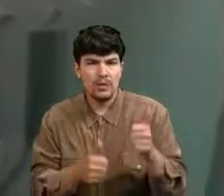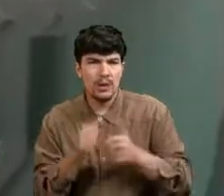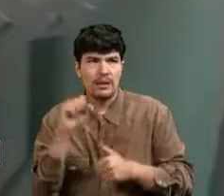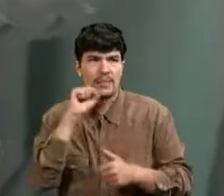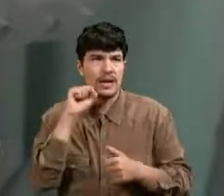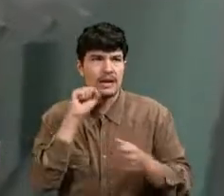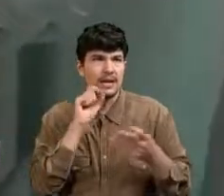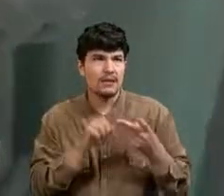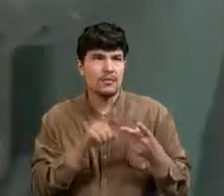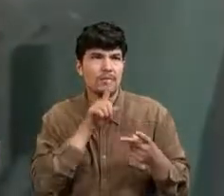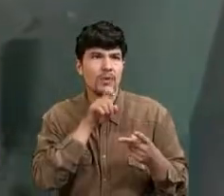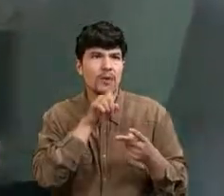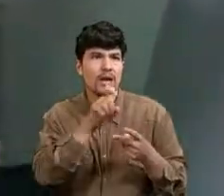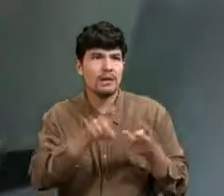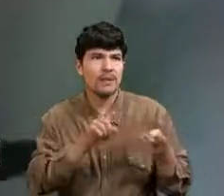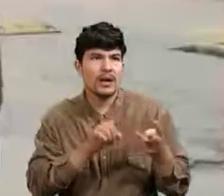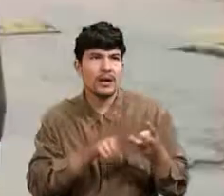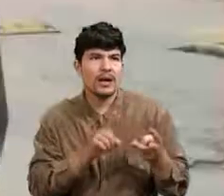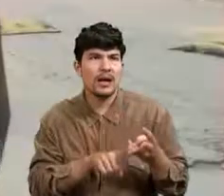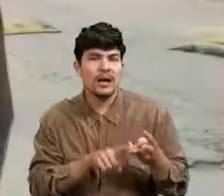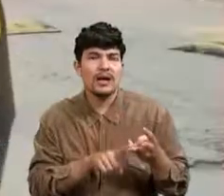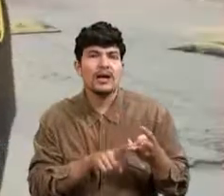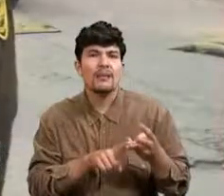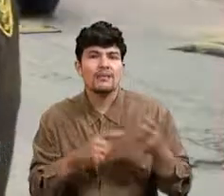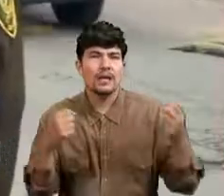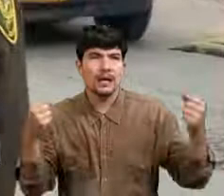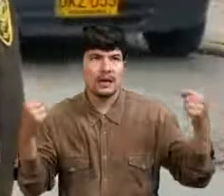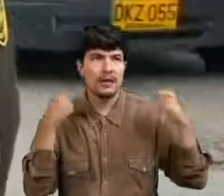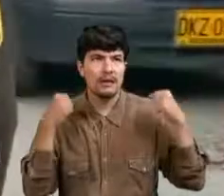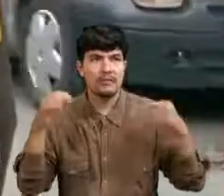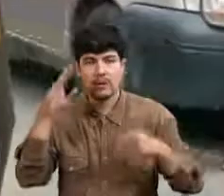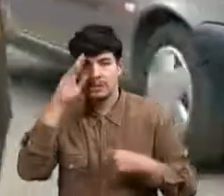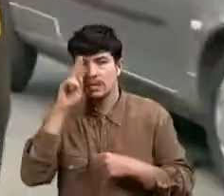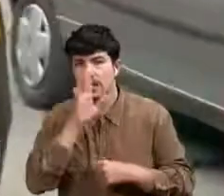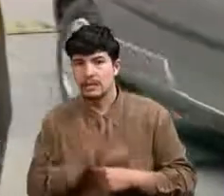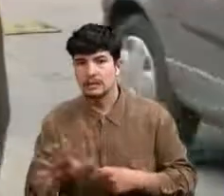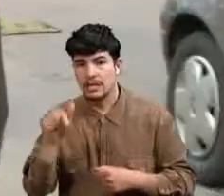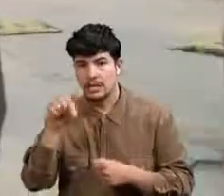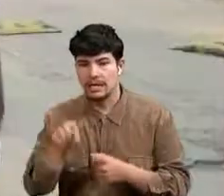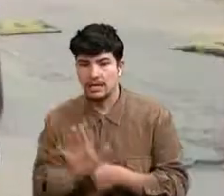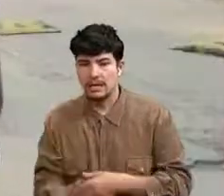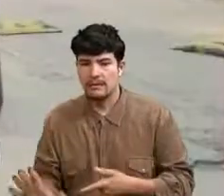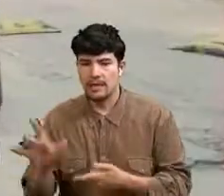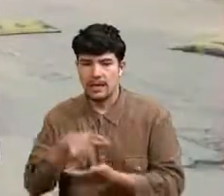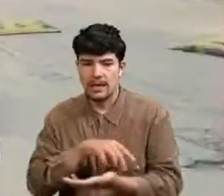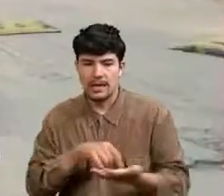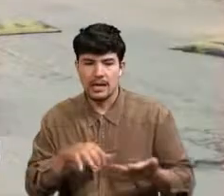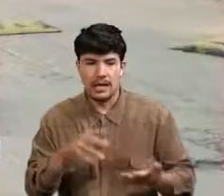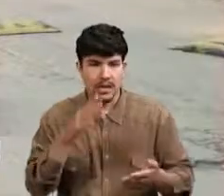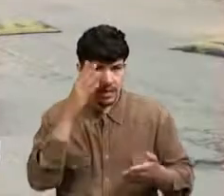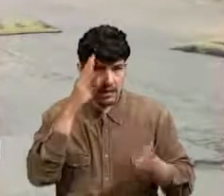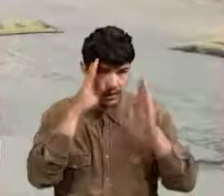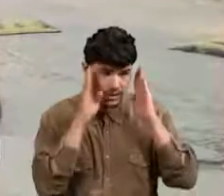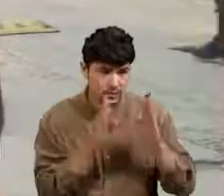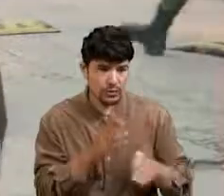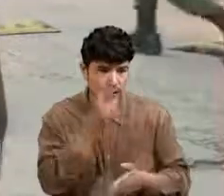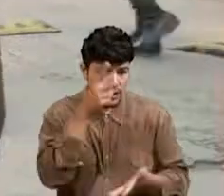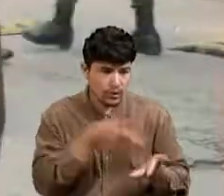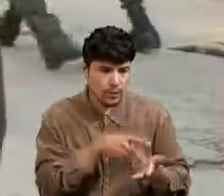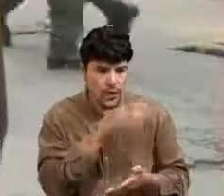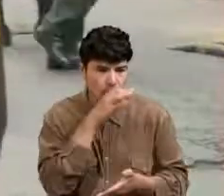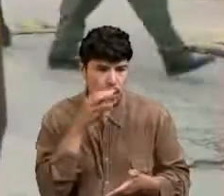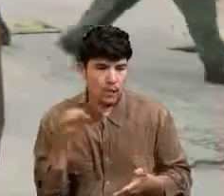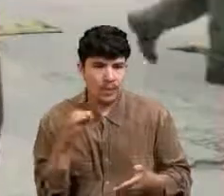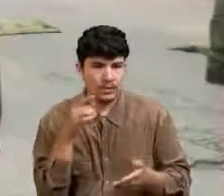Bermeja, Bucaramanga y Piedecuesta. La Policía Nacional del Departamento de Santander ha dispuesto de más de 2.000 hombres y mujeres con el fin de